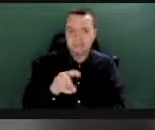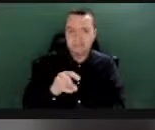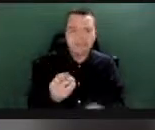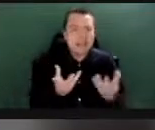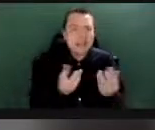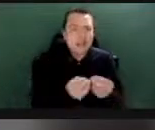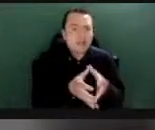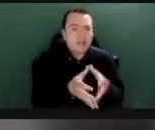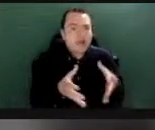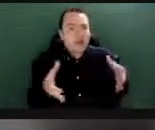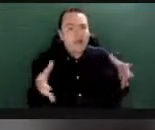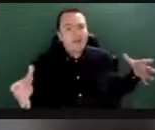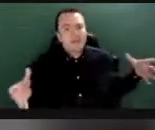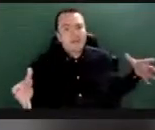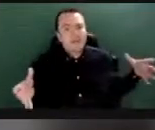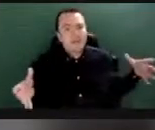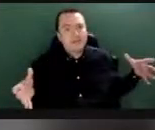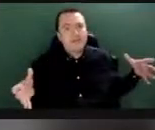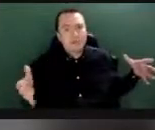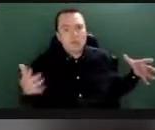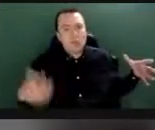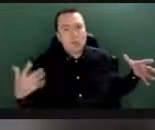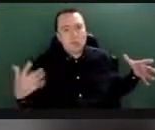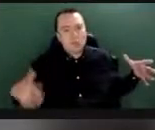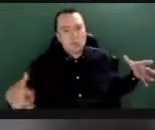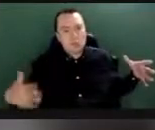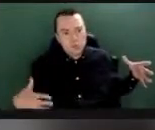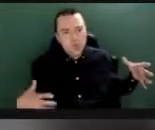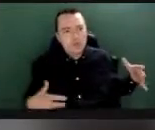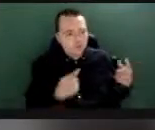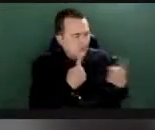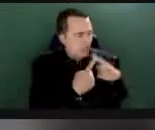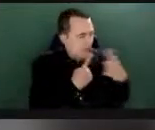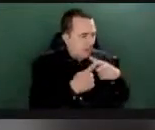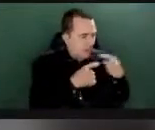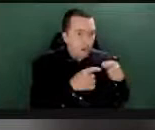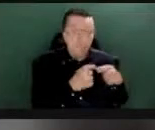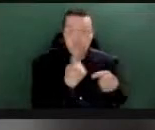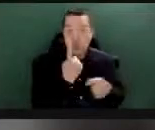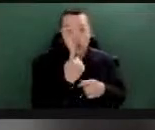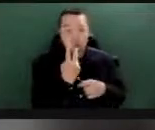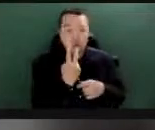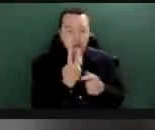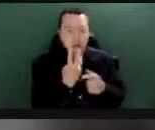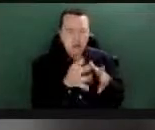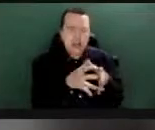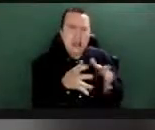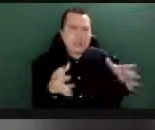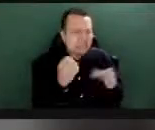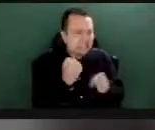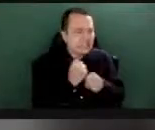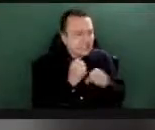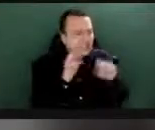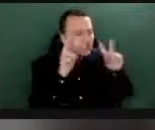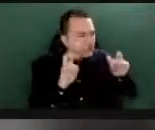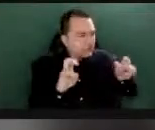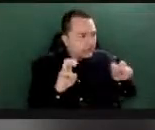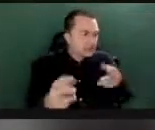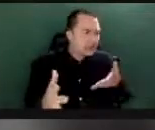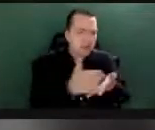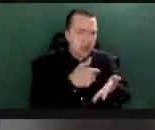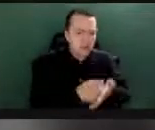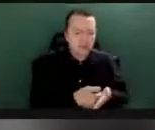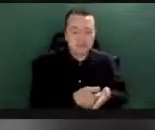las personas que hemos tenido la oportunidad de hablar. Pero también quiero hablar un poquito, muy brevemente, sobre la estrategia y